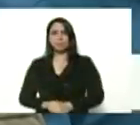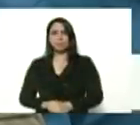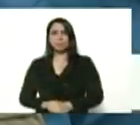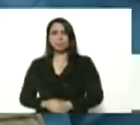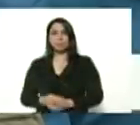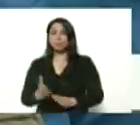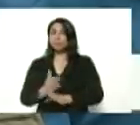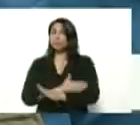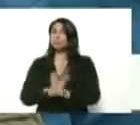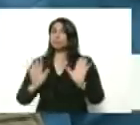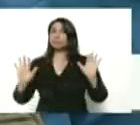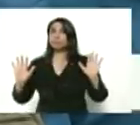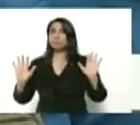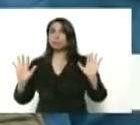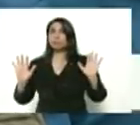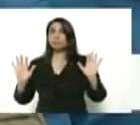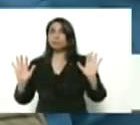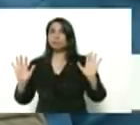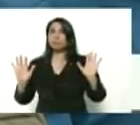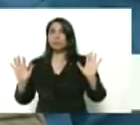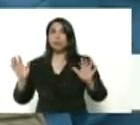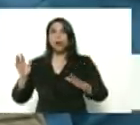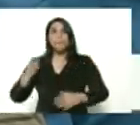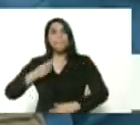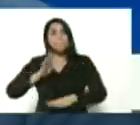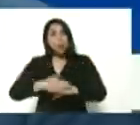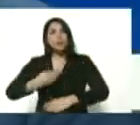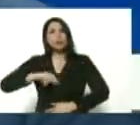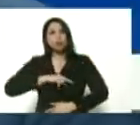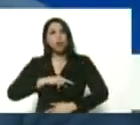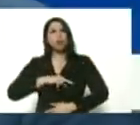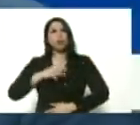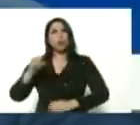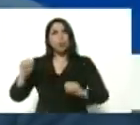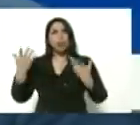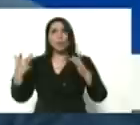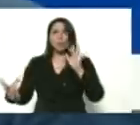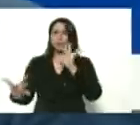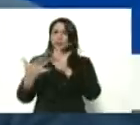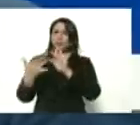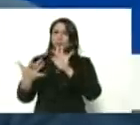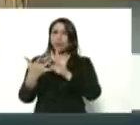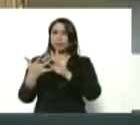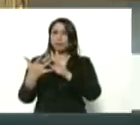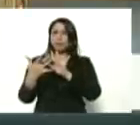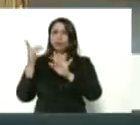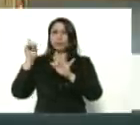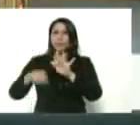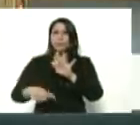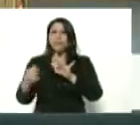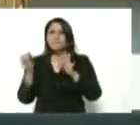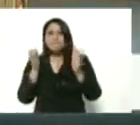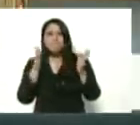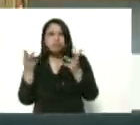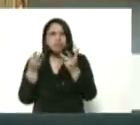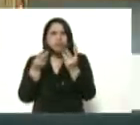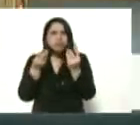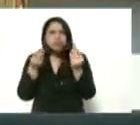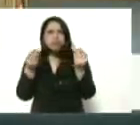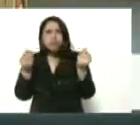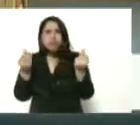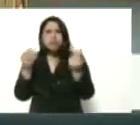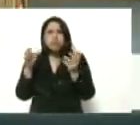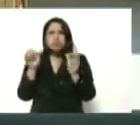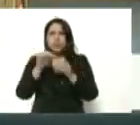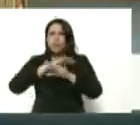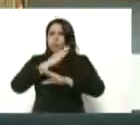momento, porque logramos tener acceso inclusive al clima áspero de la